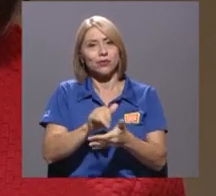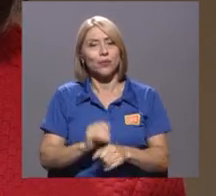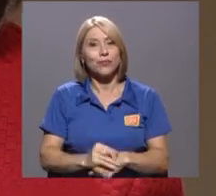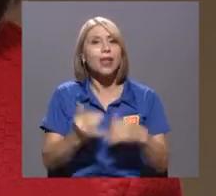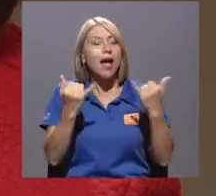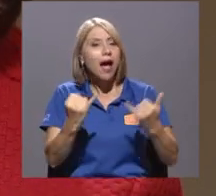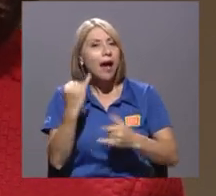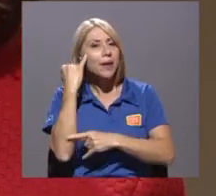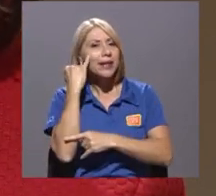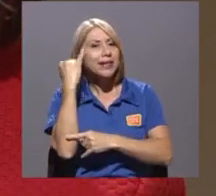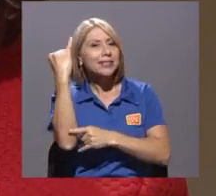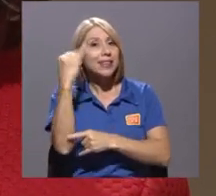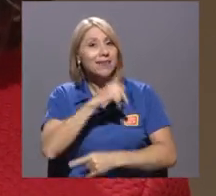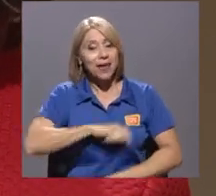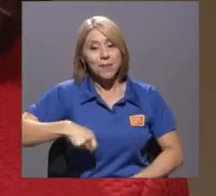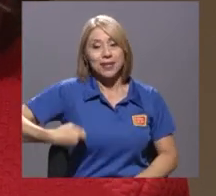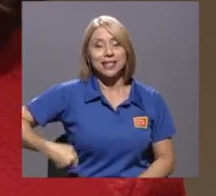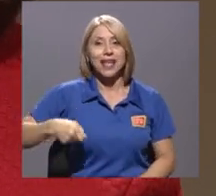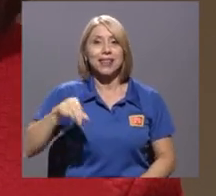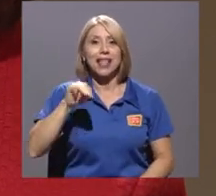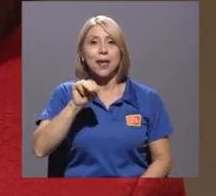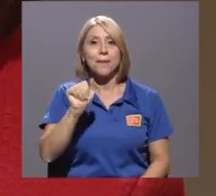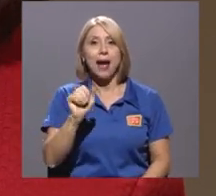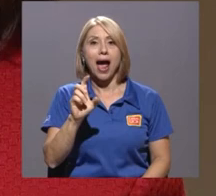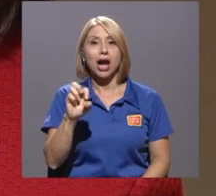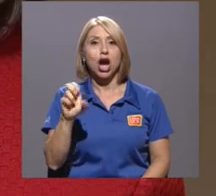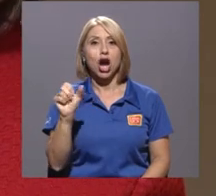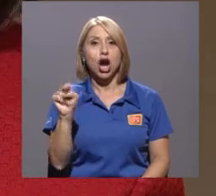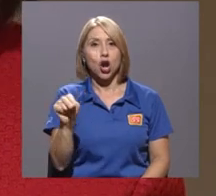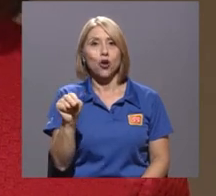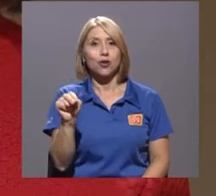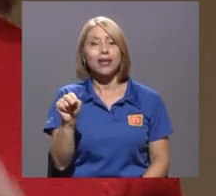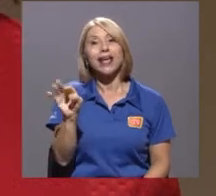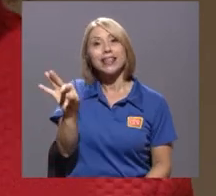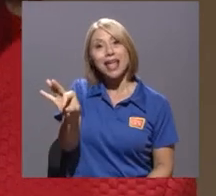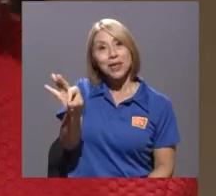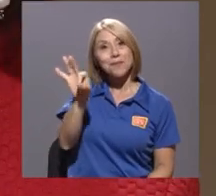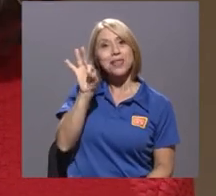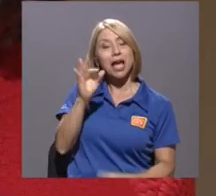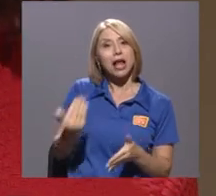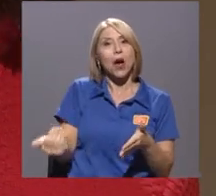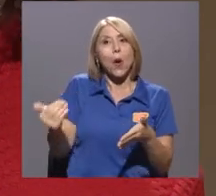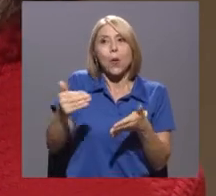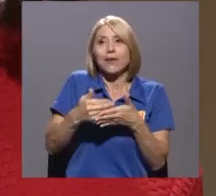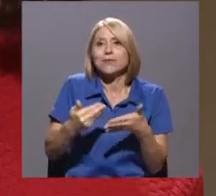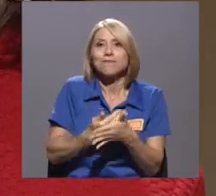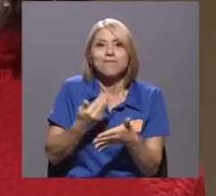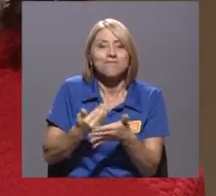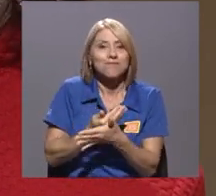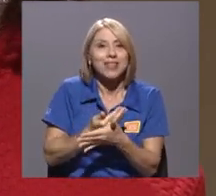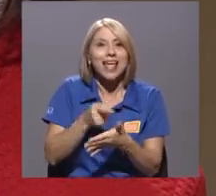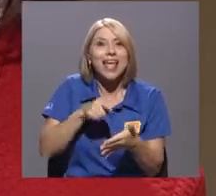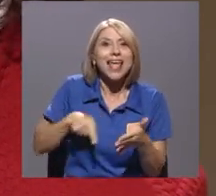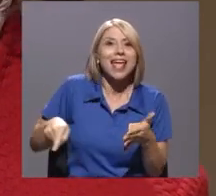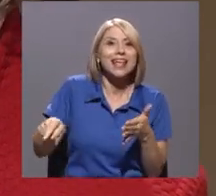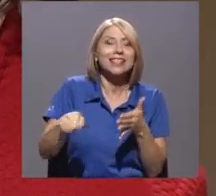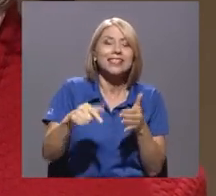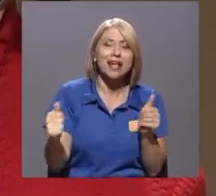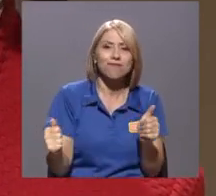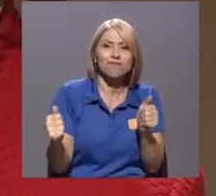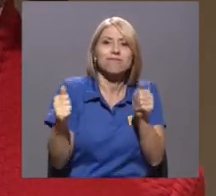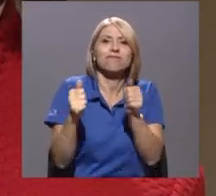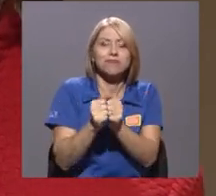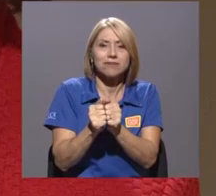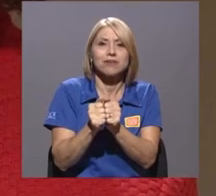del presidente macro de invitar a revitalizar esta milicia concluyendo